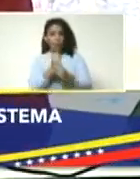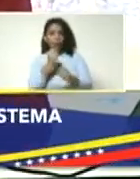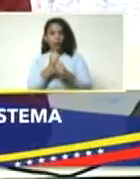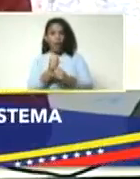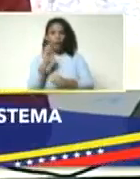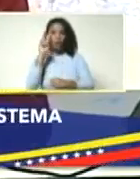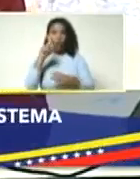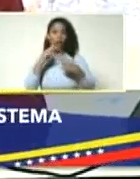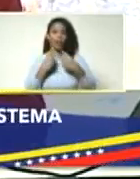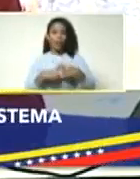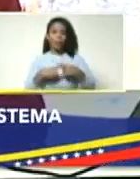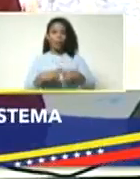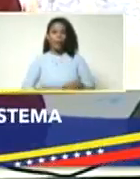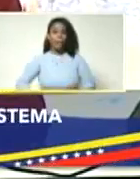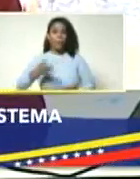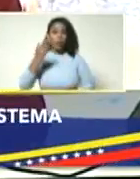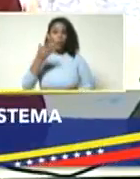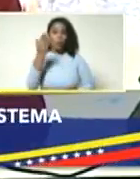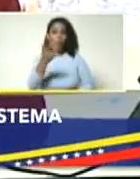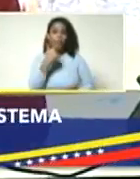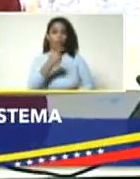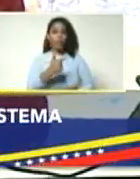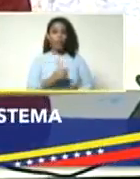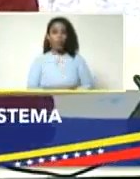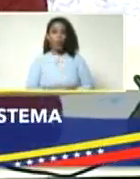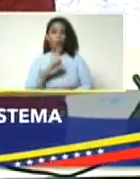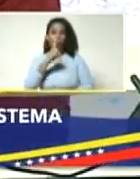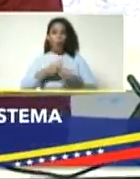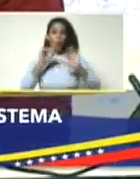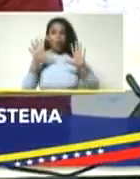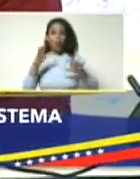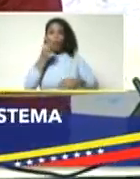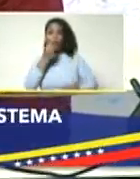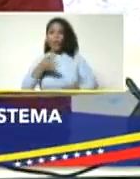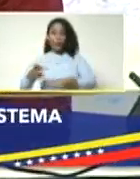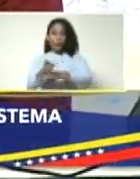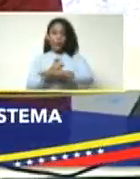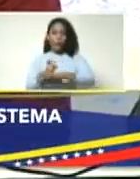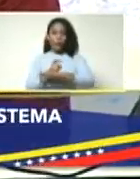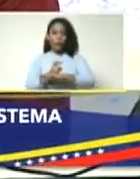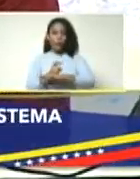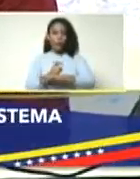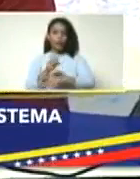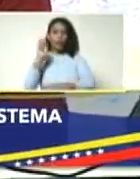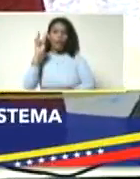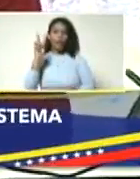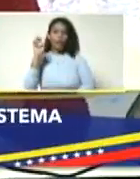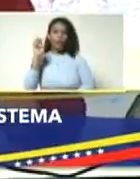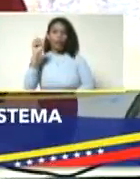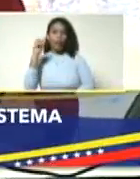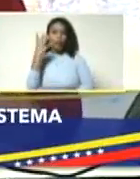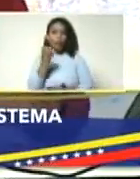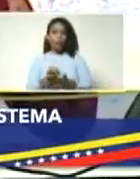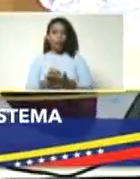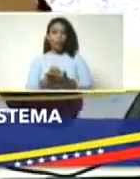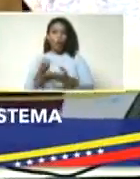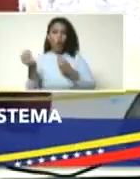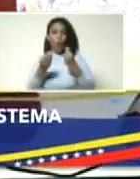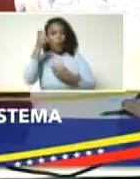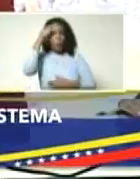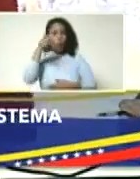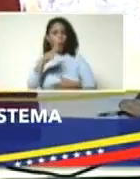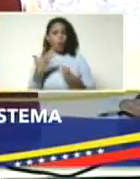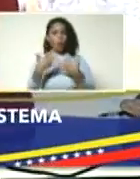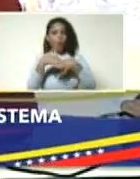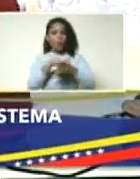dos herramientas fundamentales que usted ha planteado. El 1x10 del buen gobierno y el BENAP. Cómo el pueblo se involucra en